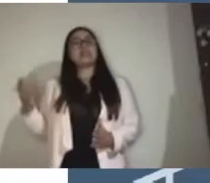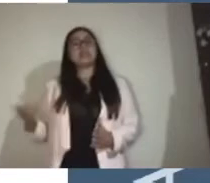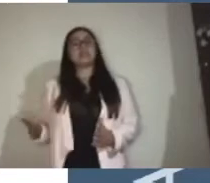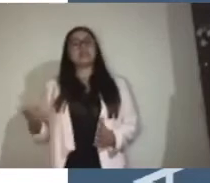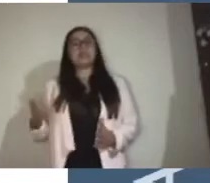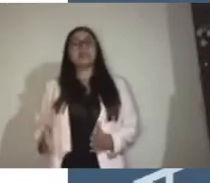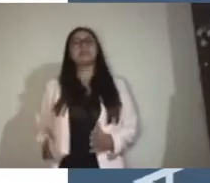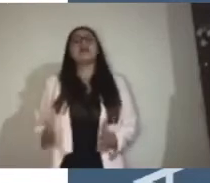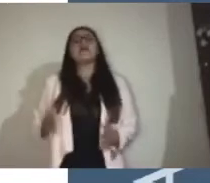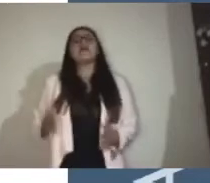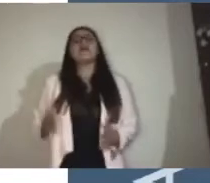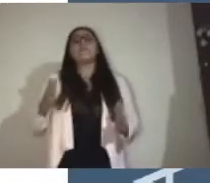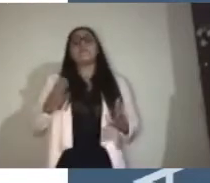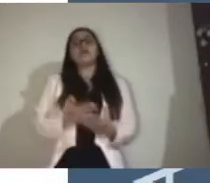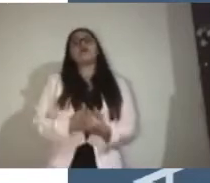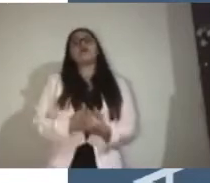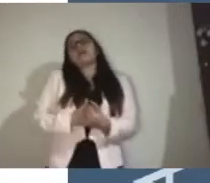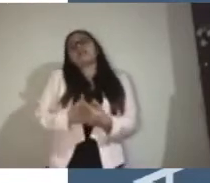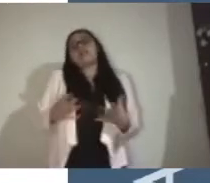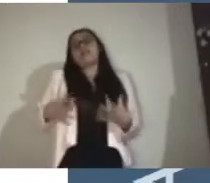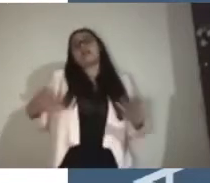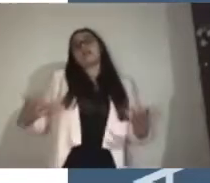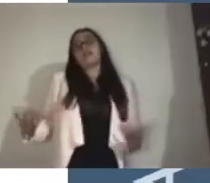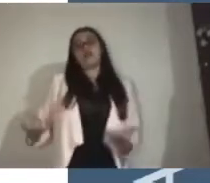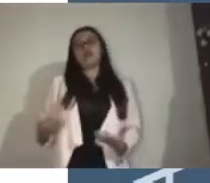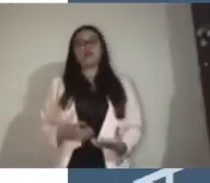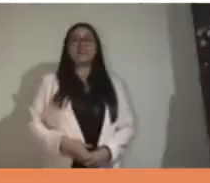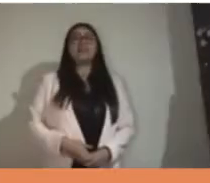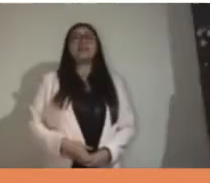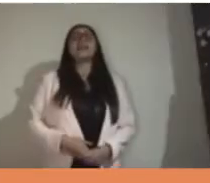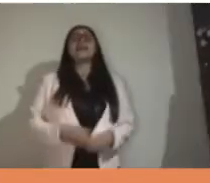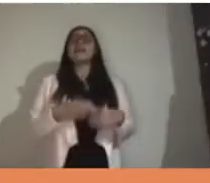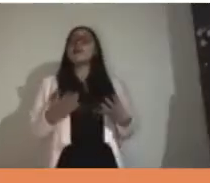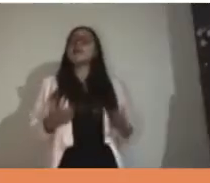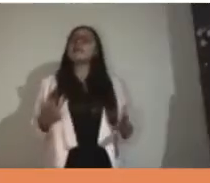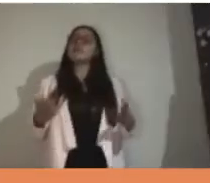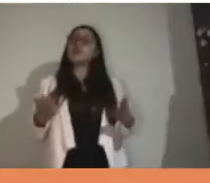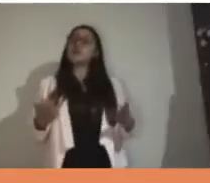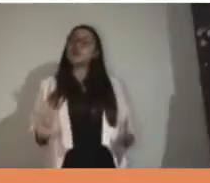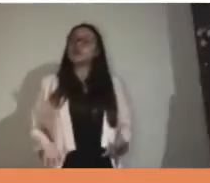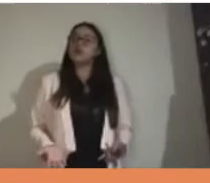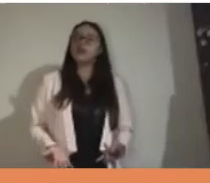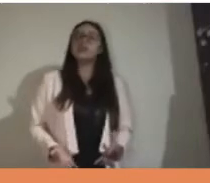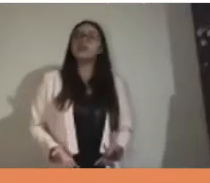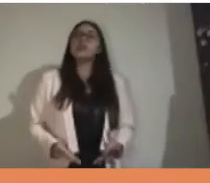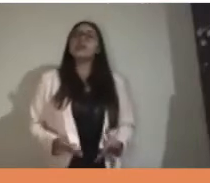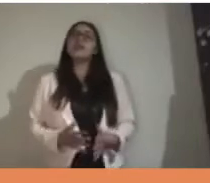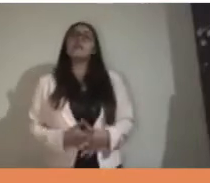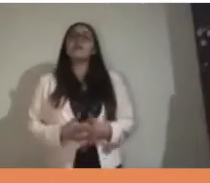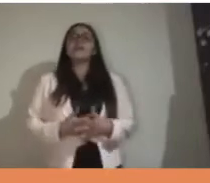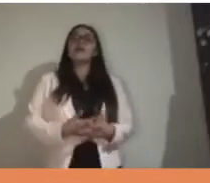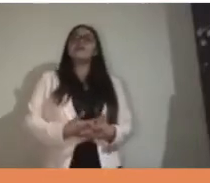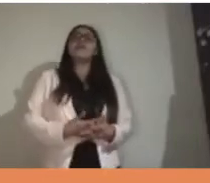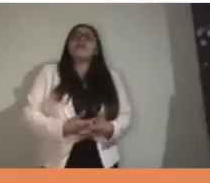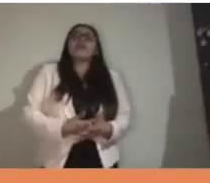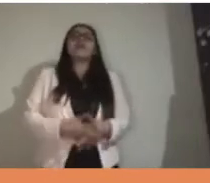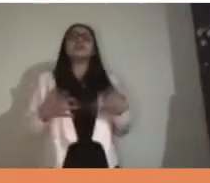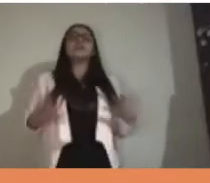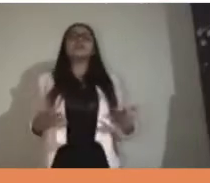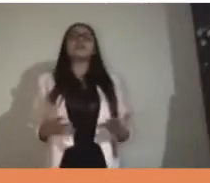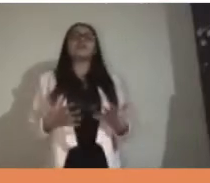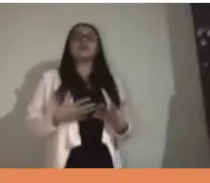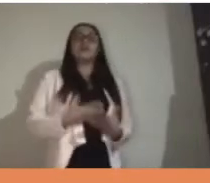2009 y el 2010 porque se les acabaron los recursos. En cuanto a las conclusiones, la mayor fue